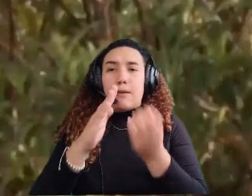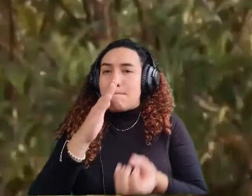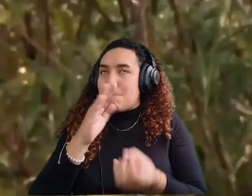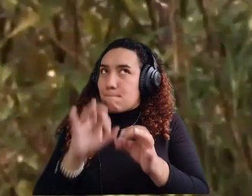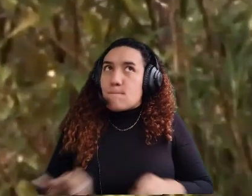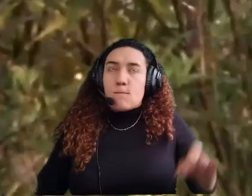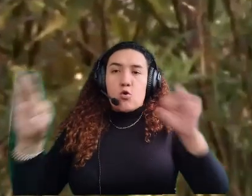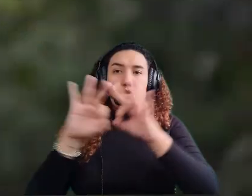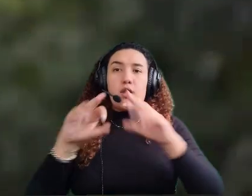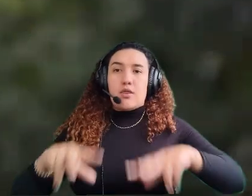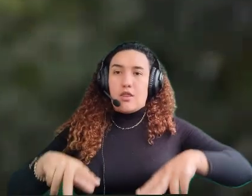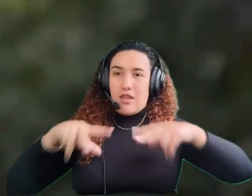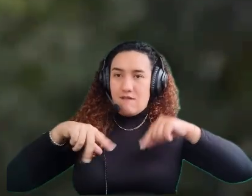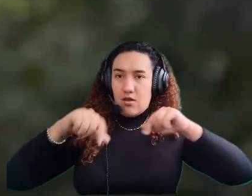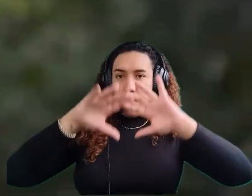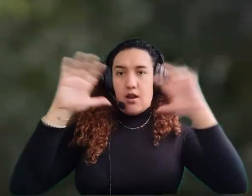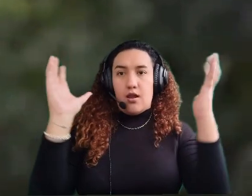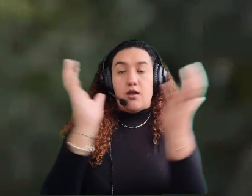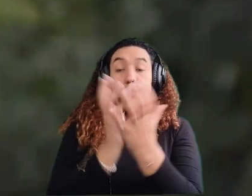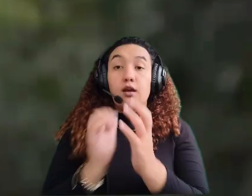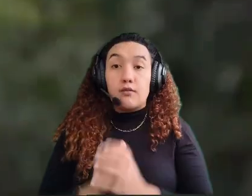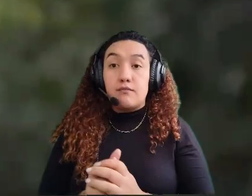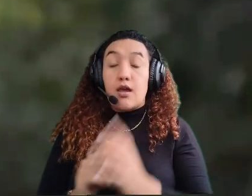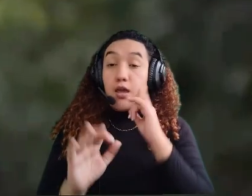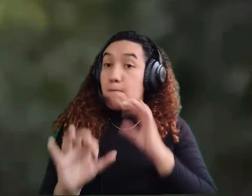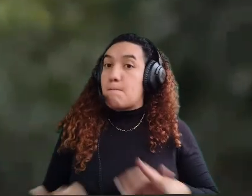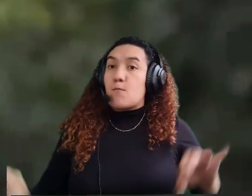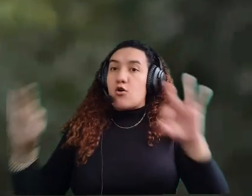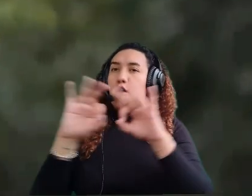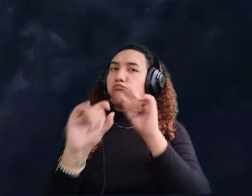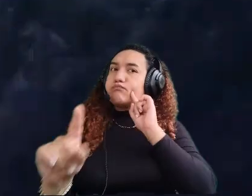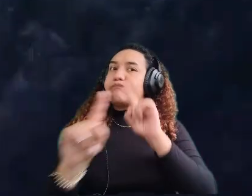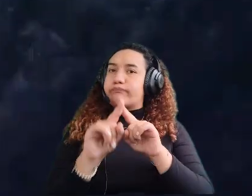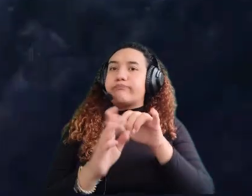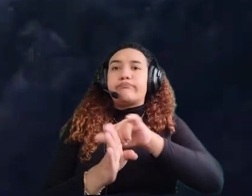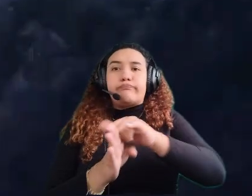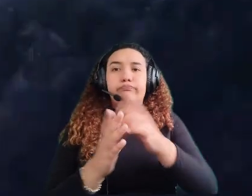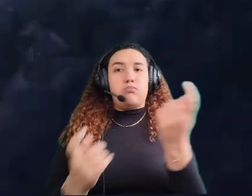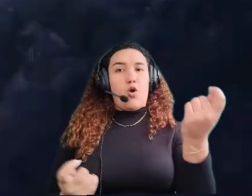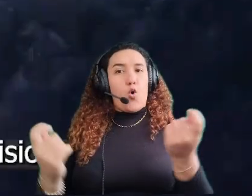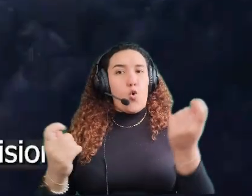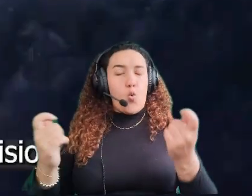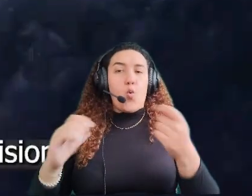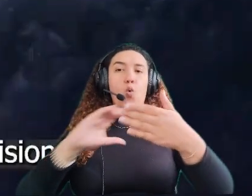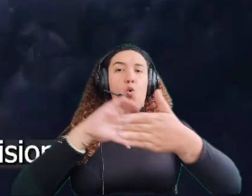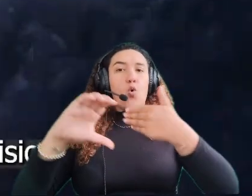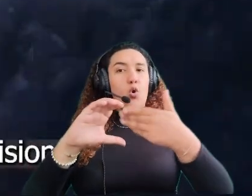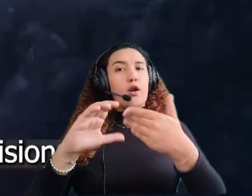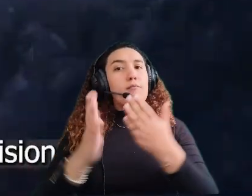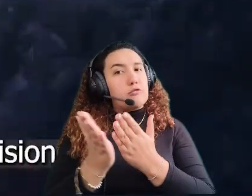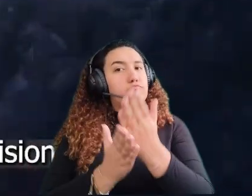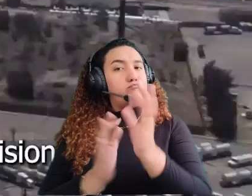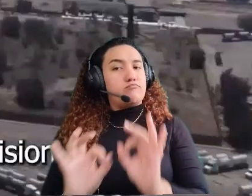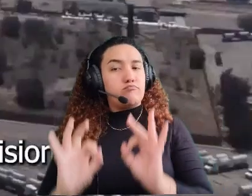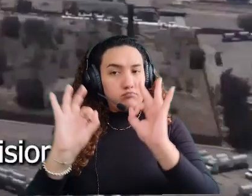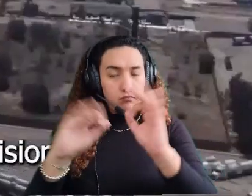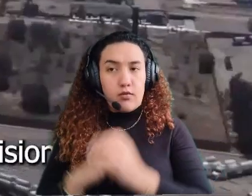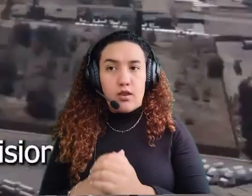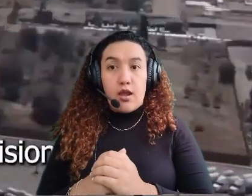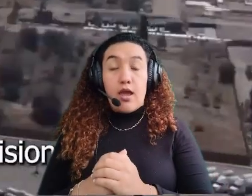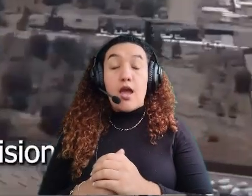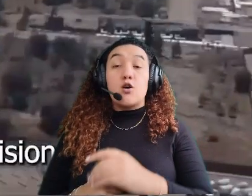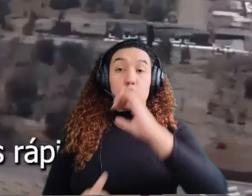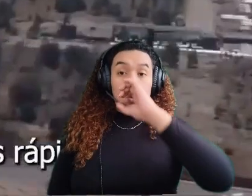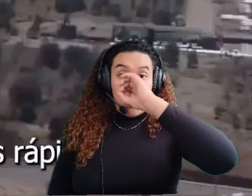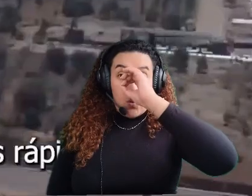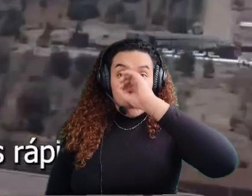planeta, y no solo por el oxígeno que liberan, sino que son fundamentales para regular el clima. Absorben casi un tercio del carbono procedente